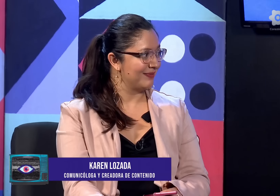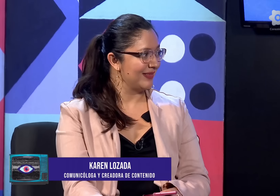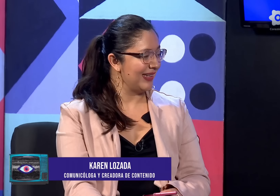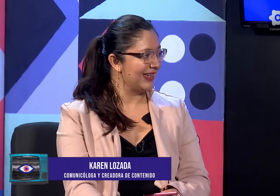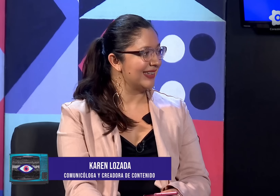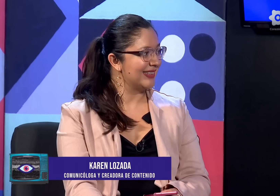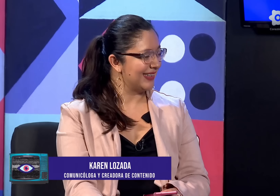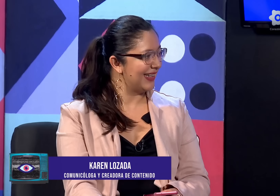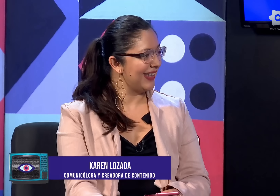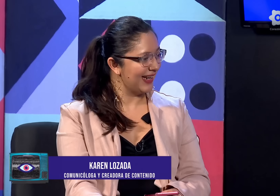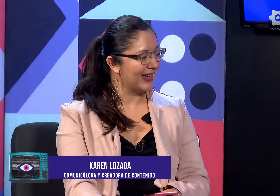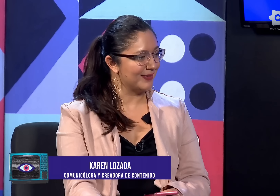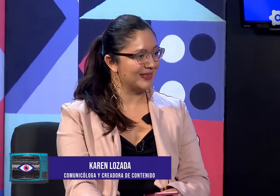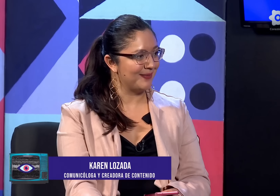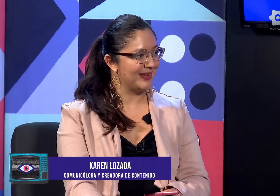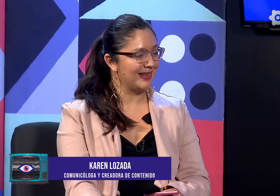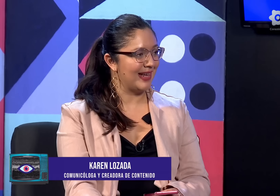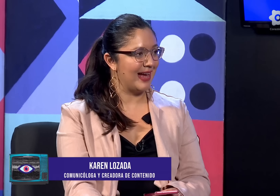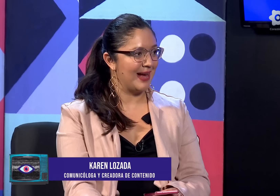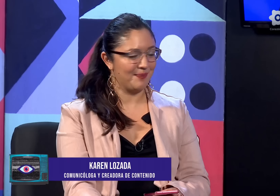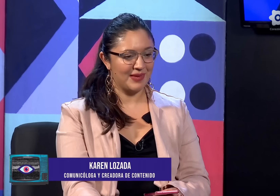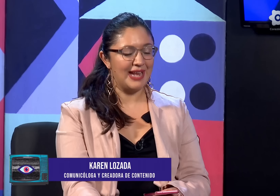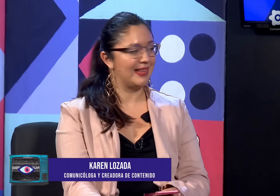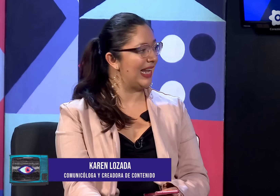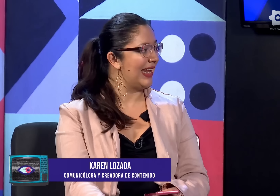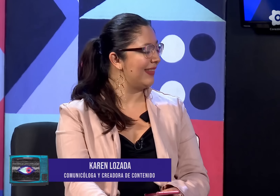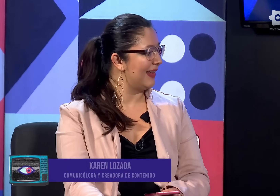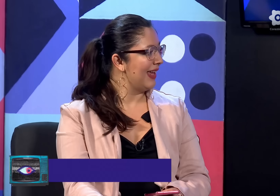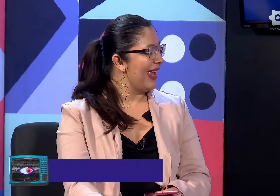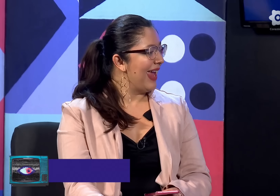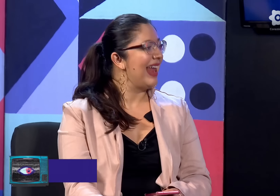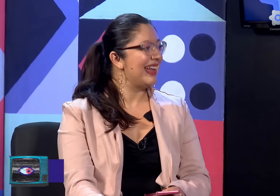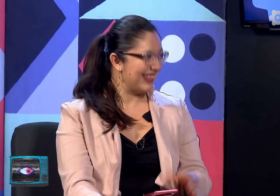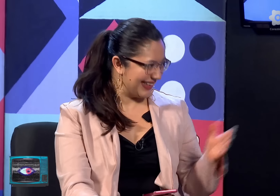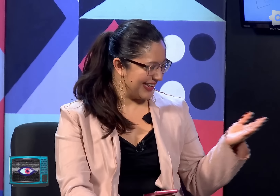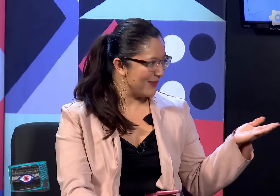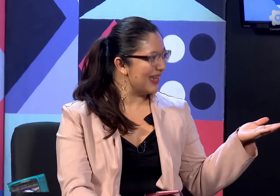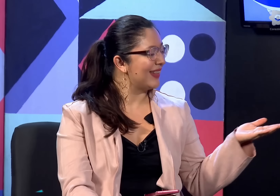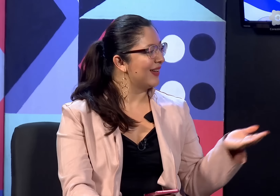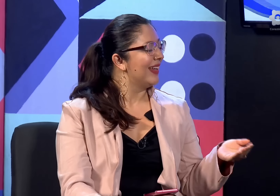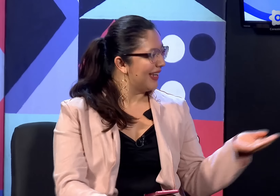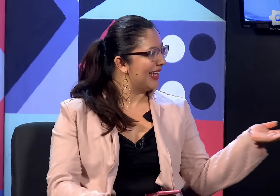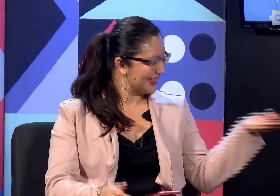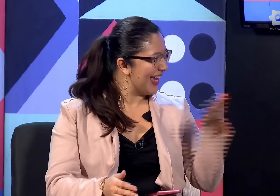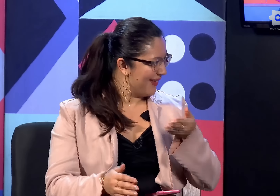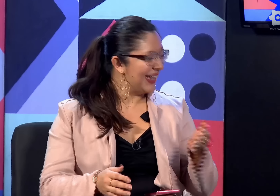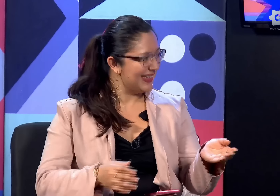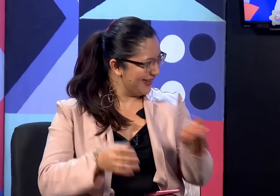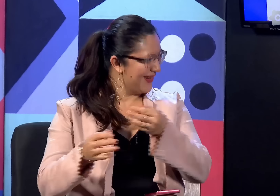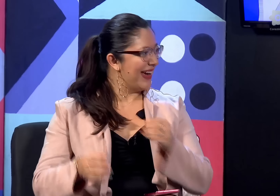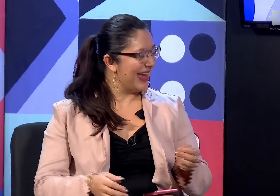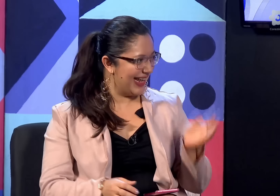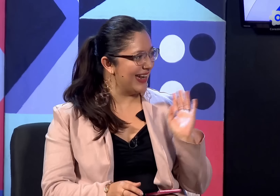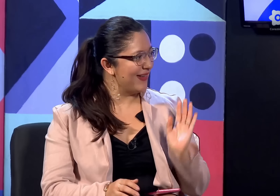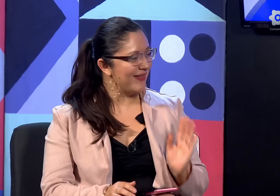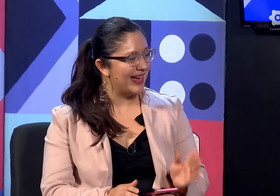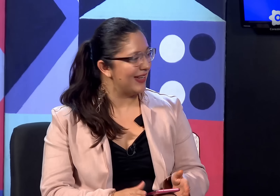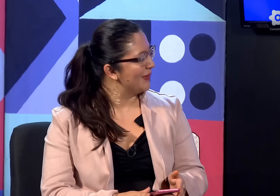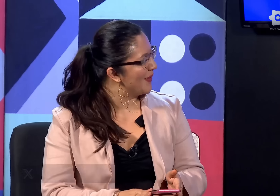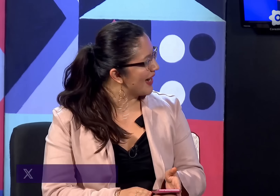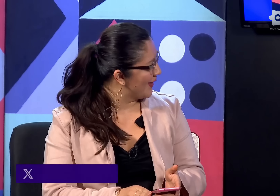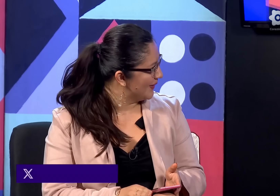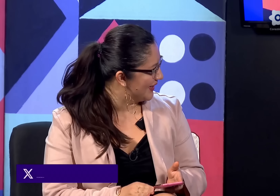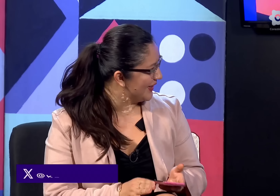actriz. Ella se mira. dedica justamente a... Es como Marta Higadera, que ya ves que ya las actrices ya se Es hacen que ahora es el